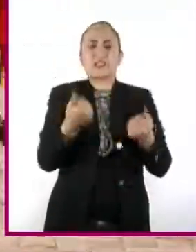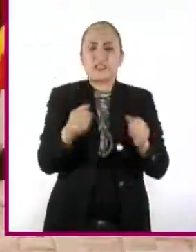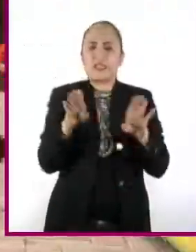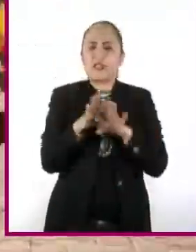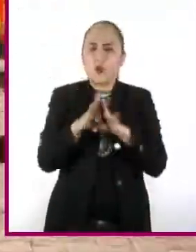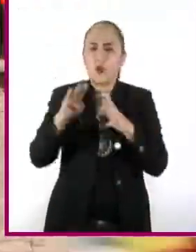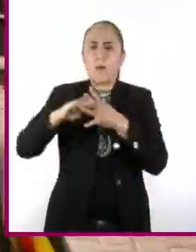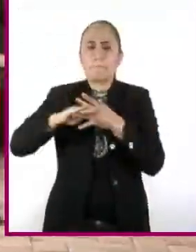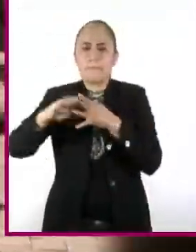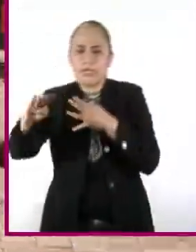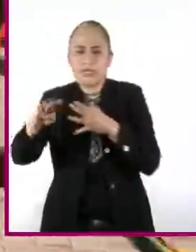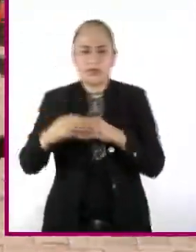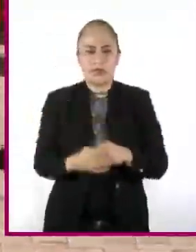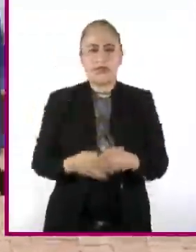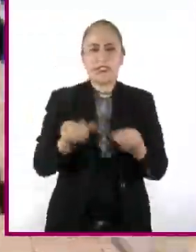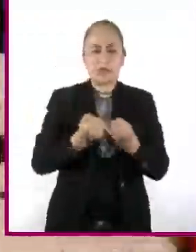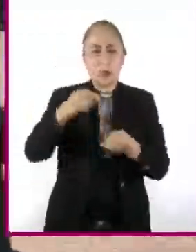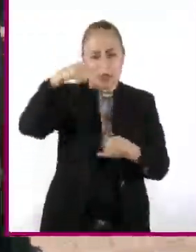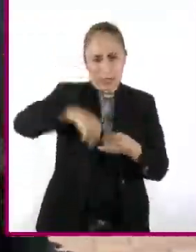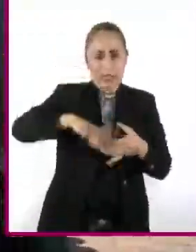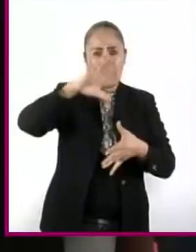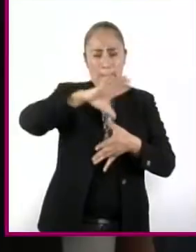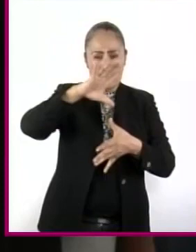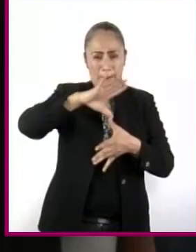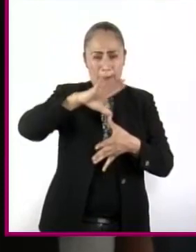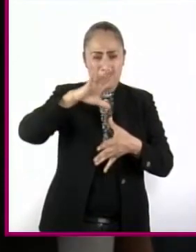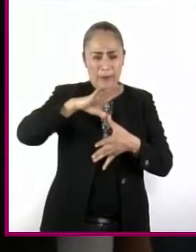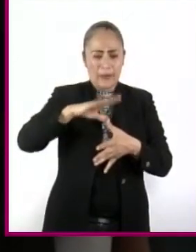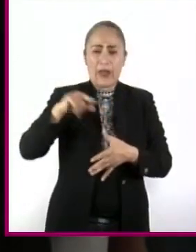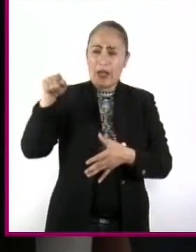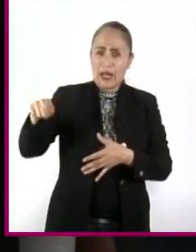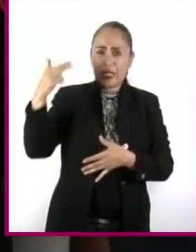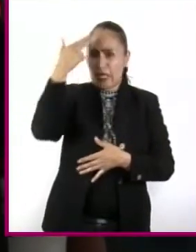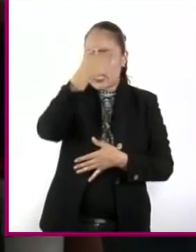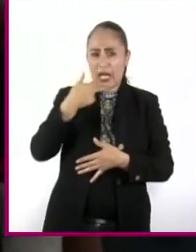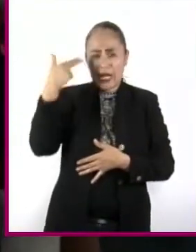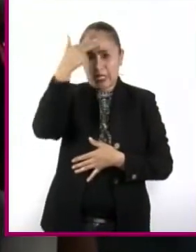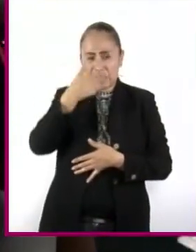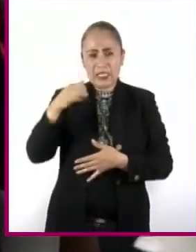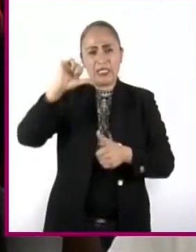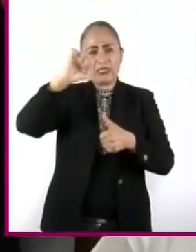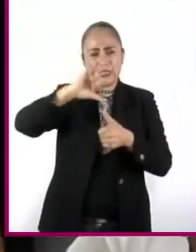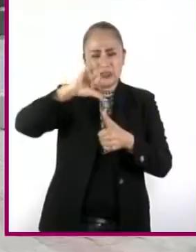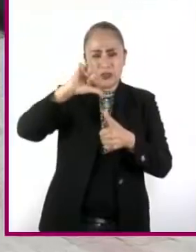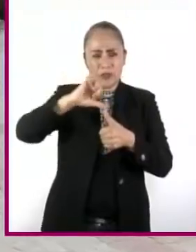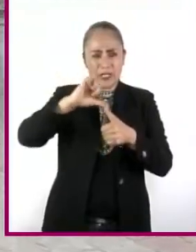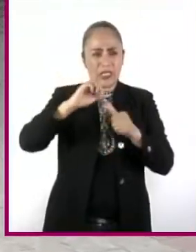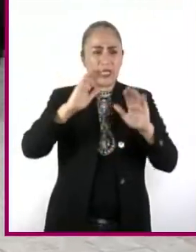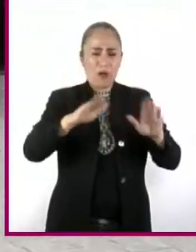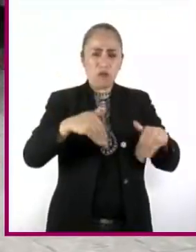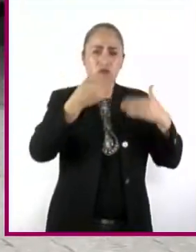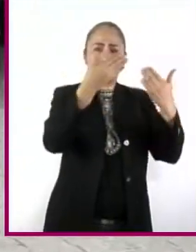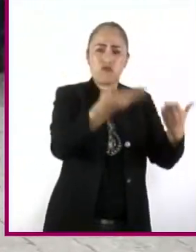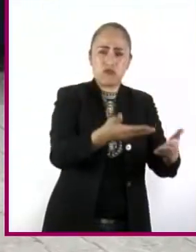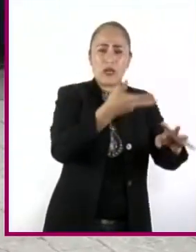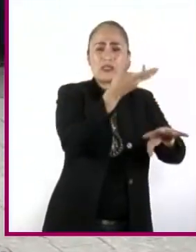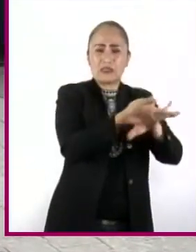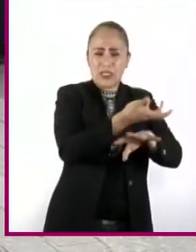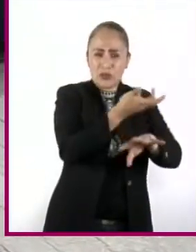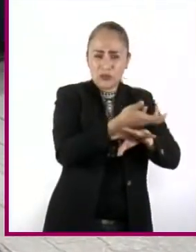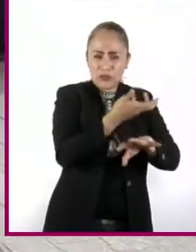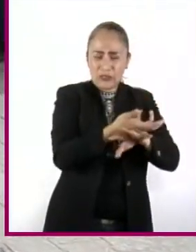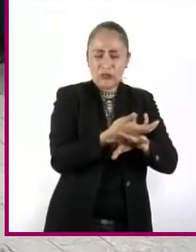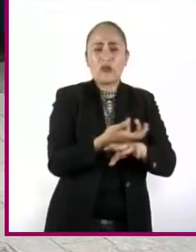el continente, las continuas migraciones de personas desde Haití y Centroamérica hacia Estados Unidos tienen un